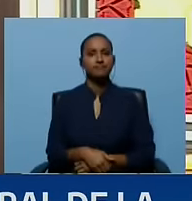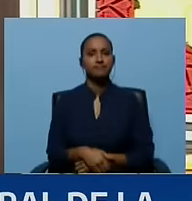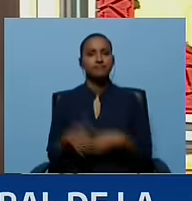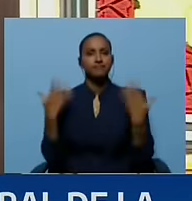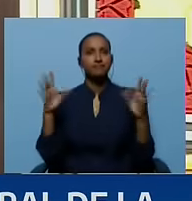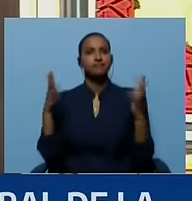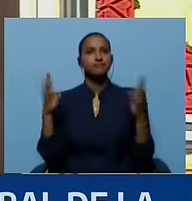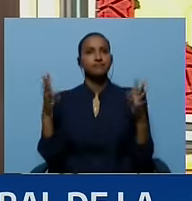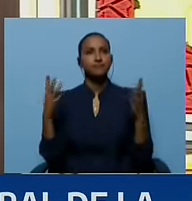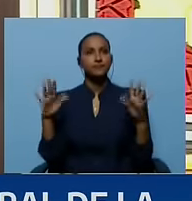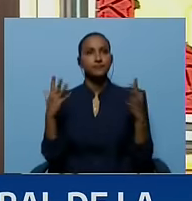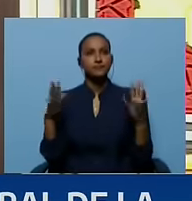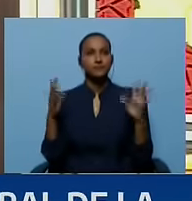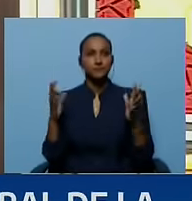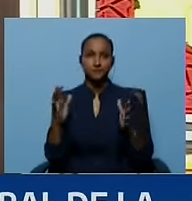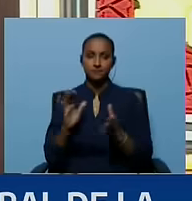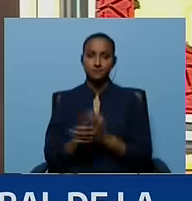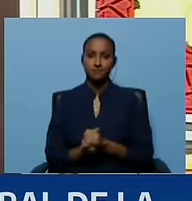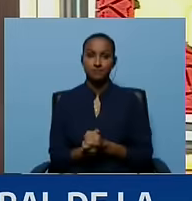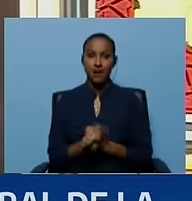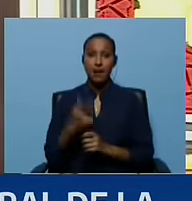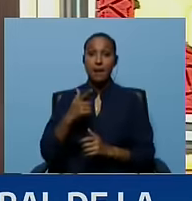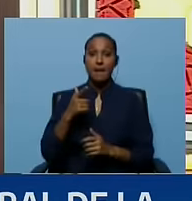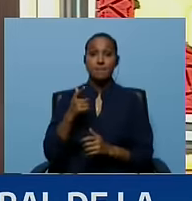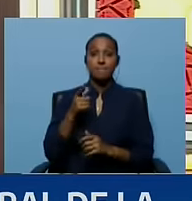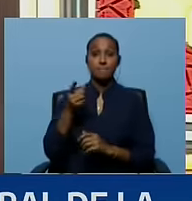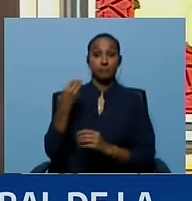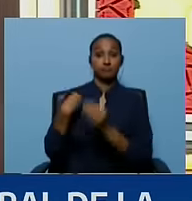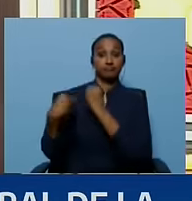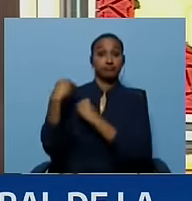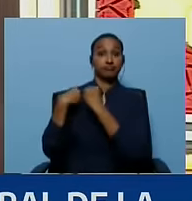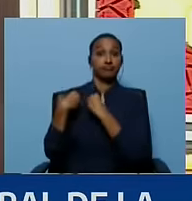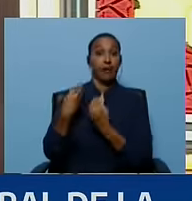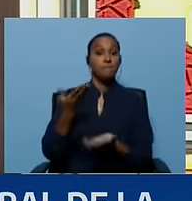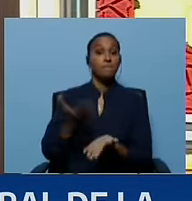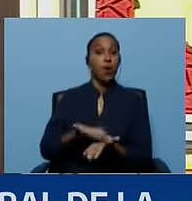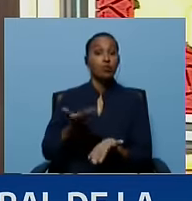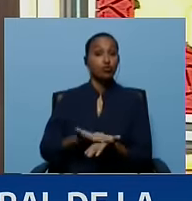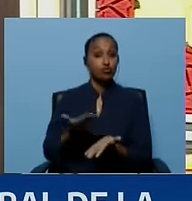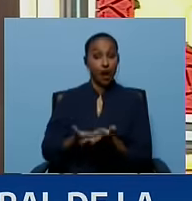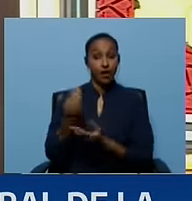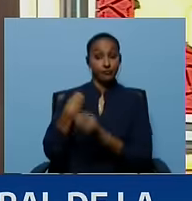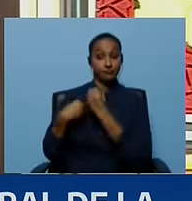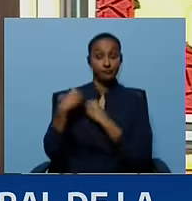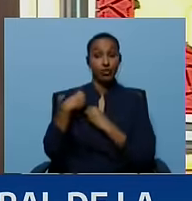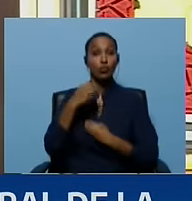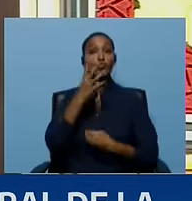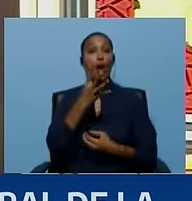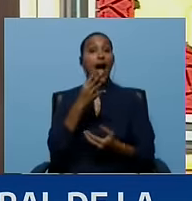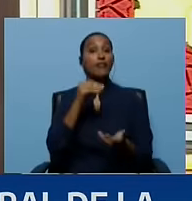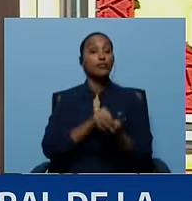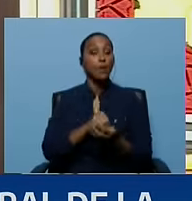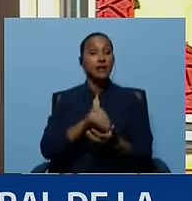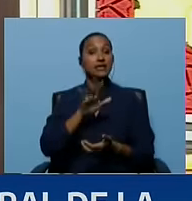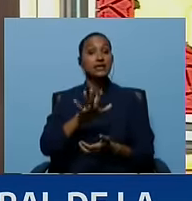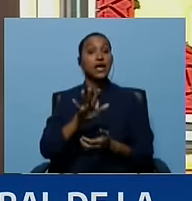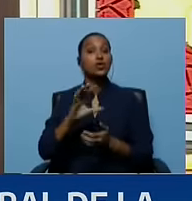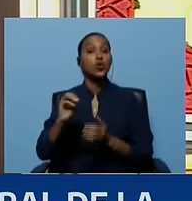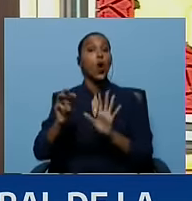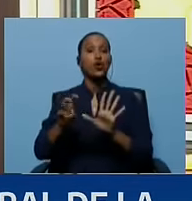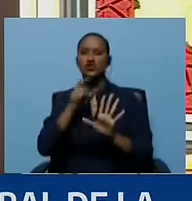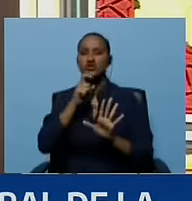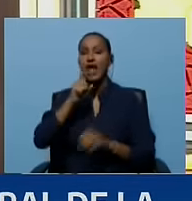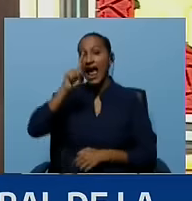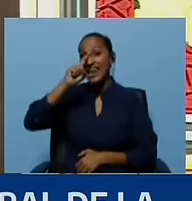Me propusieron que en los 4.508 territorios, me lo propuso Nahum